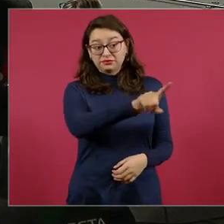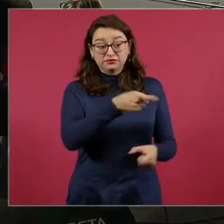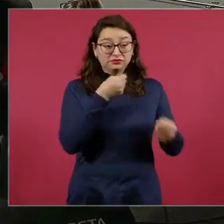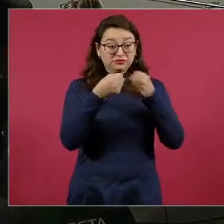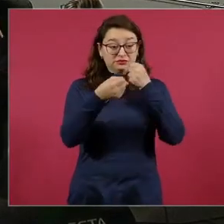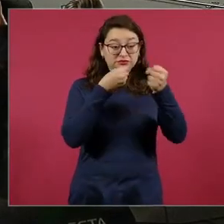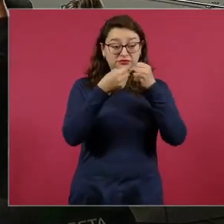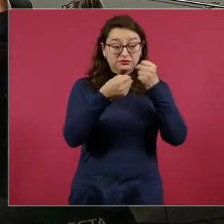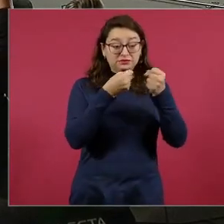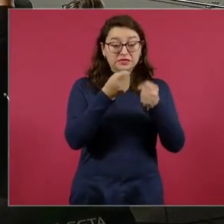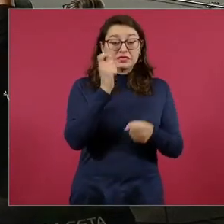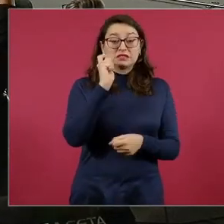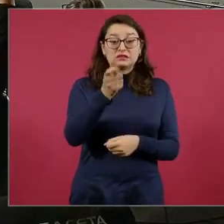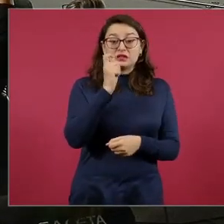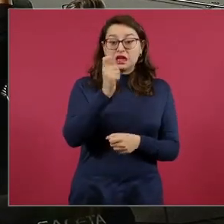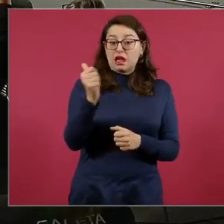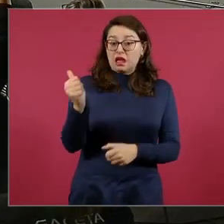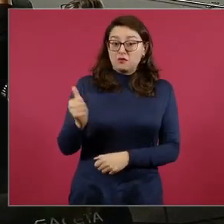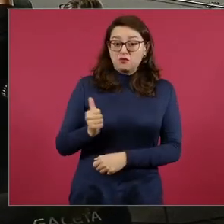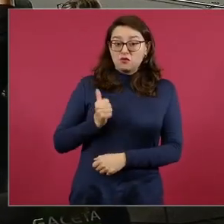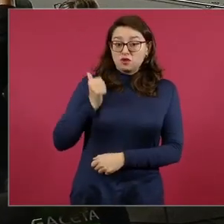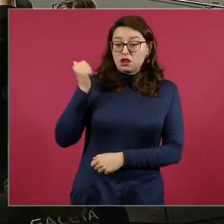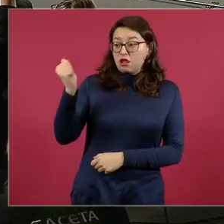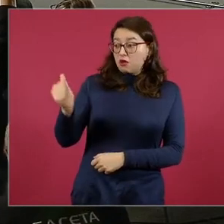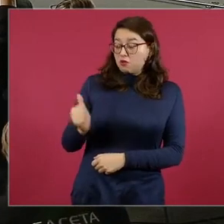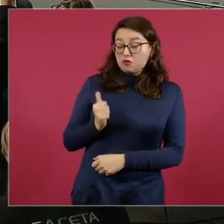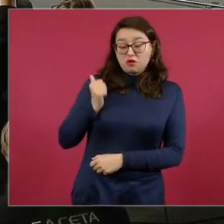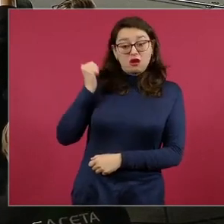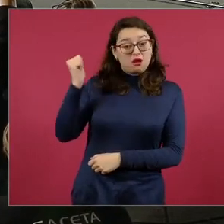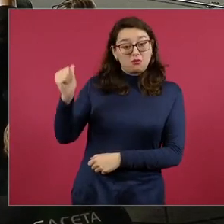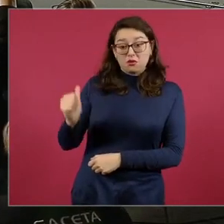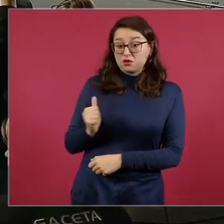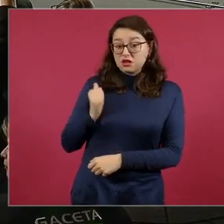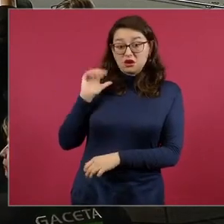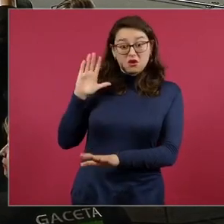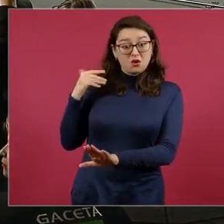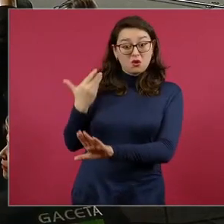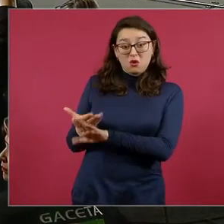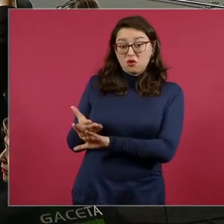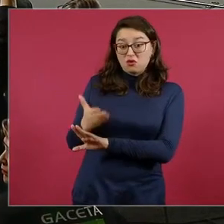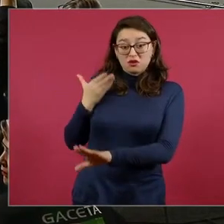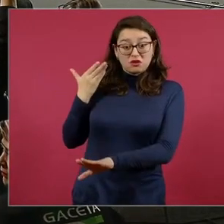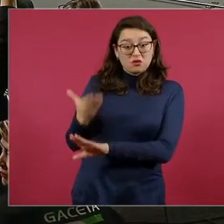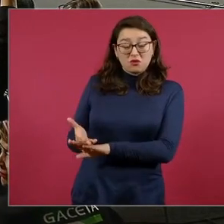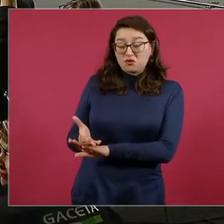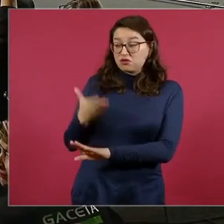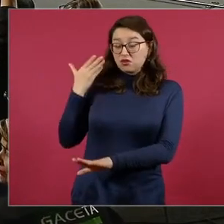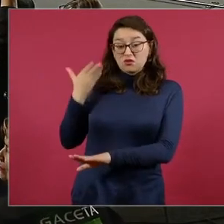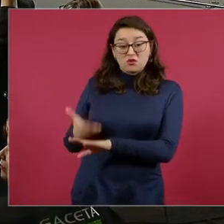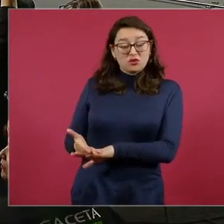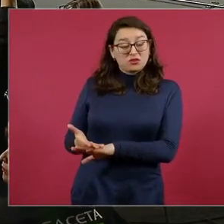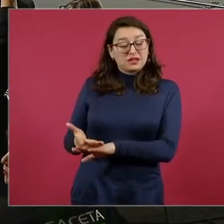de todo el tiempo, pero este periódico,